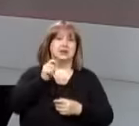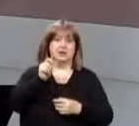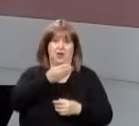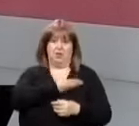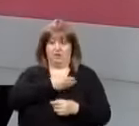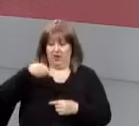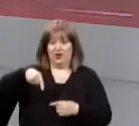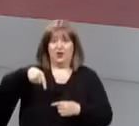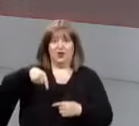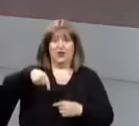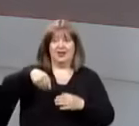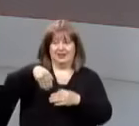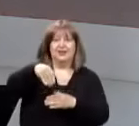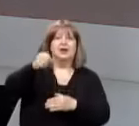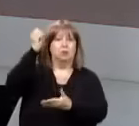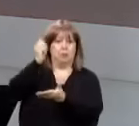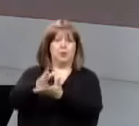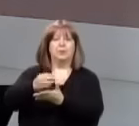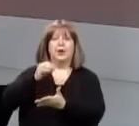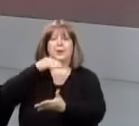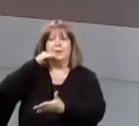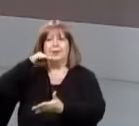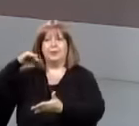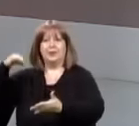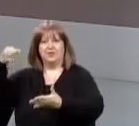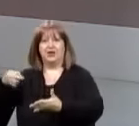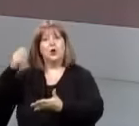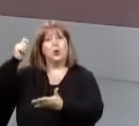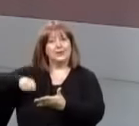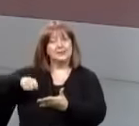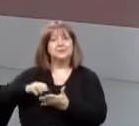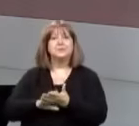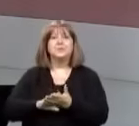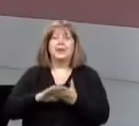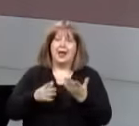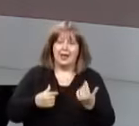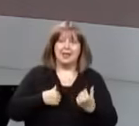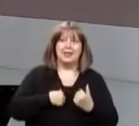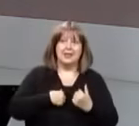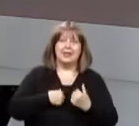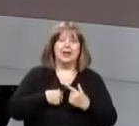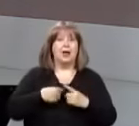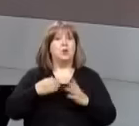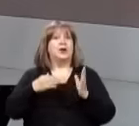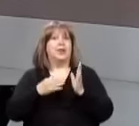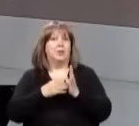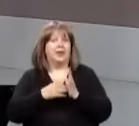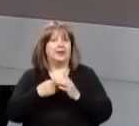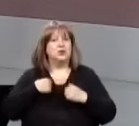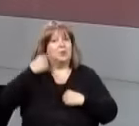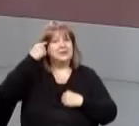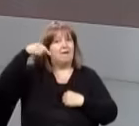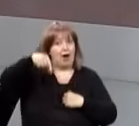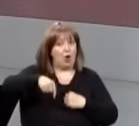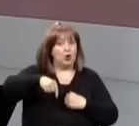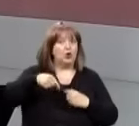todos pensábamos, porque bueno, como lo hablábamos recién en producción, ¿no? Que decíamos que cada provincia tiene su modalidad para llevar, claro,